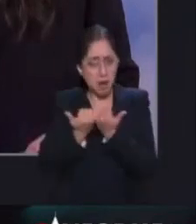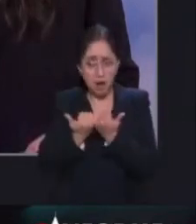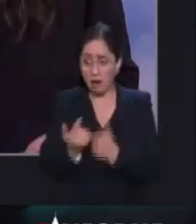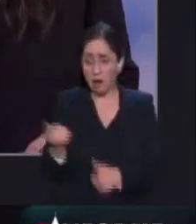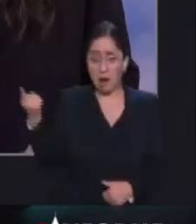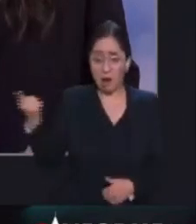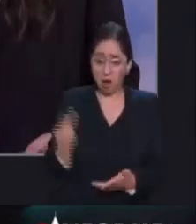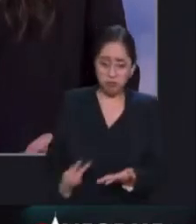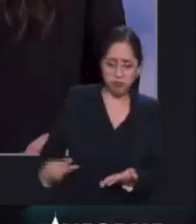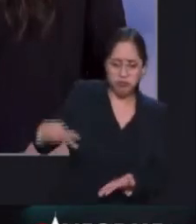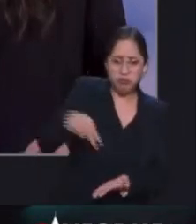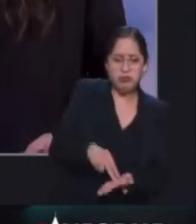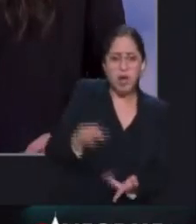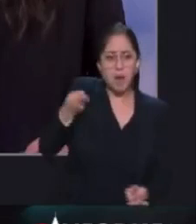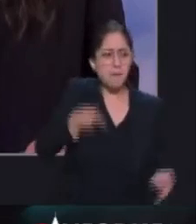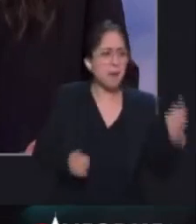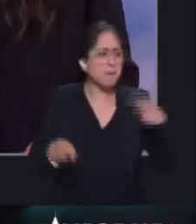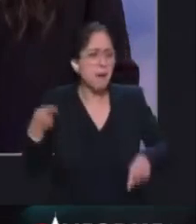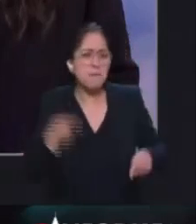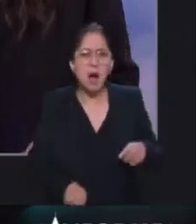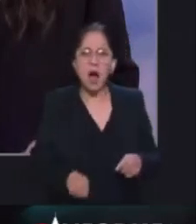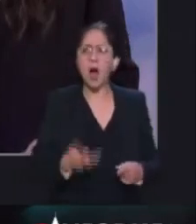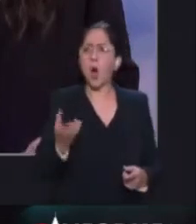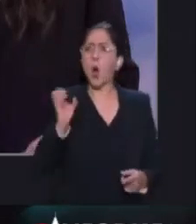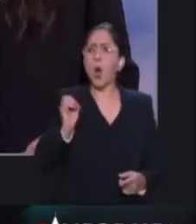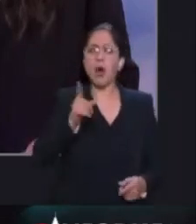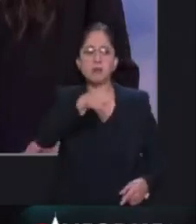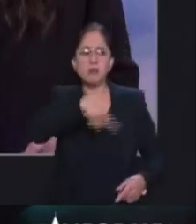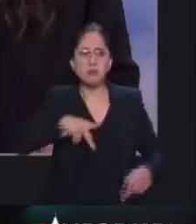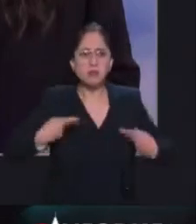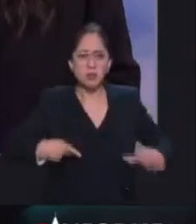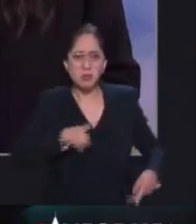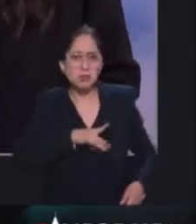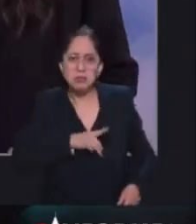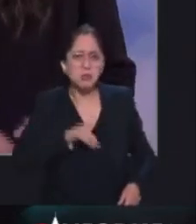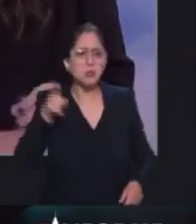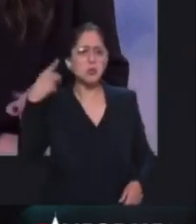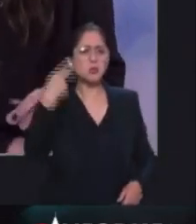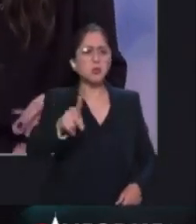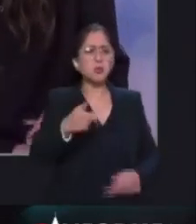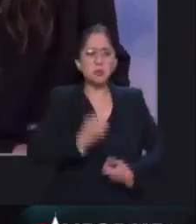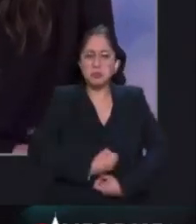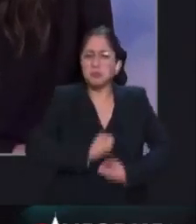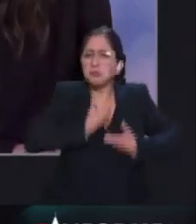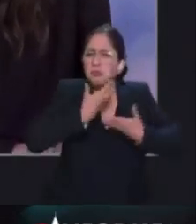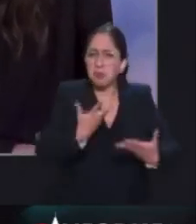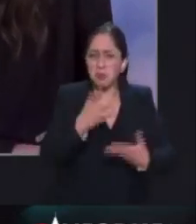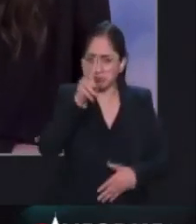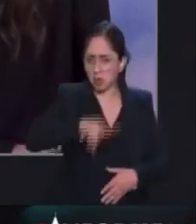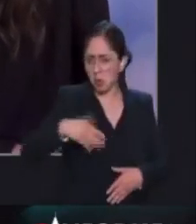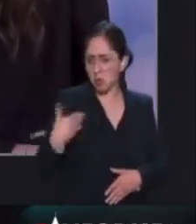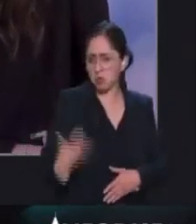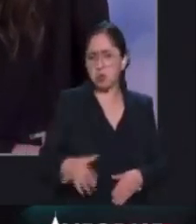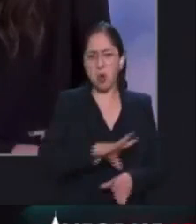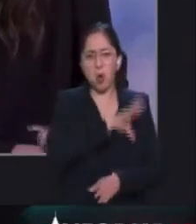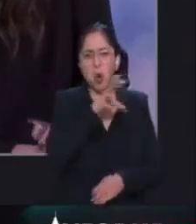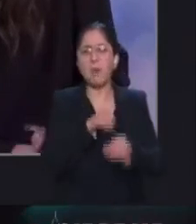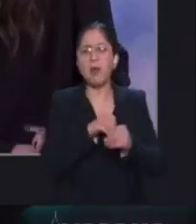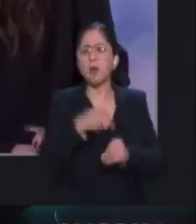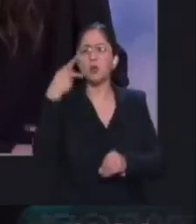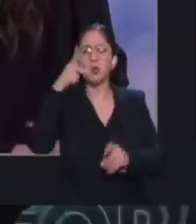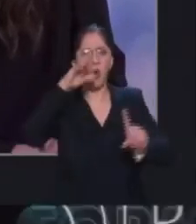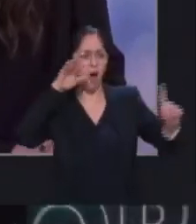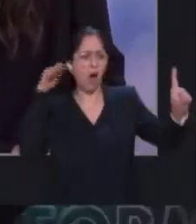no ha generado temores, ha tenido un discurso de un estadista muy completo y con una visión muy clara,